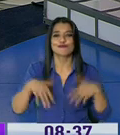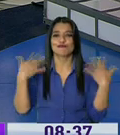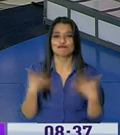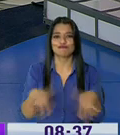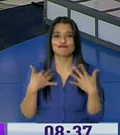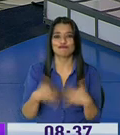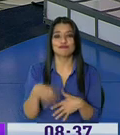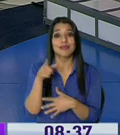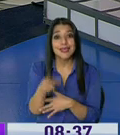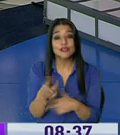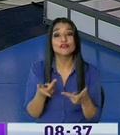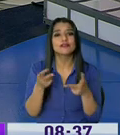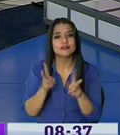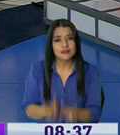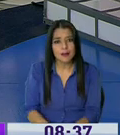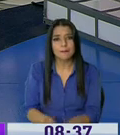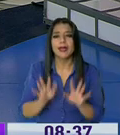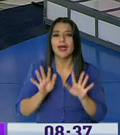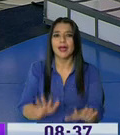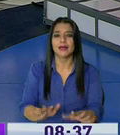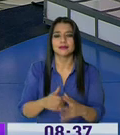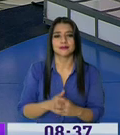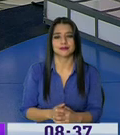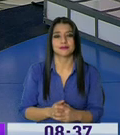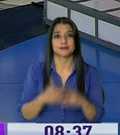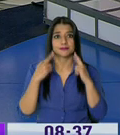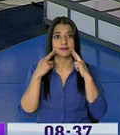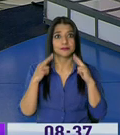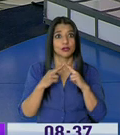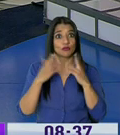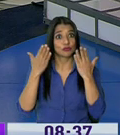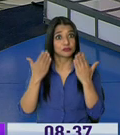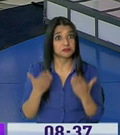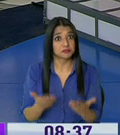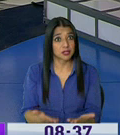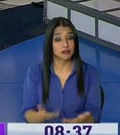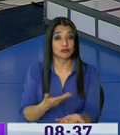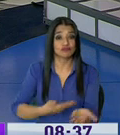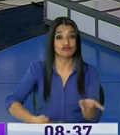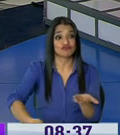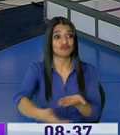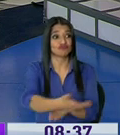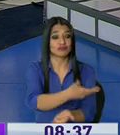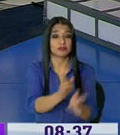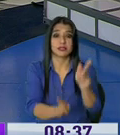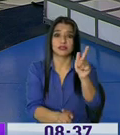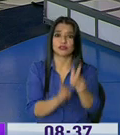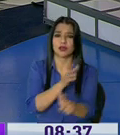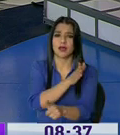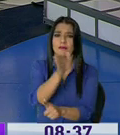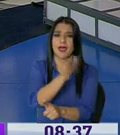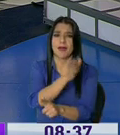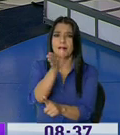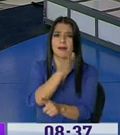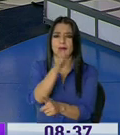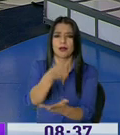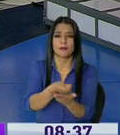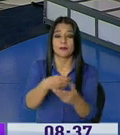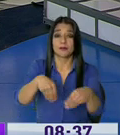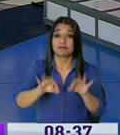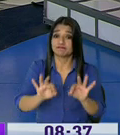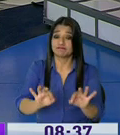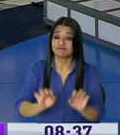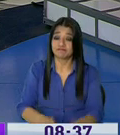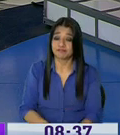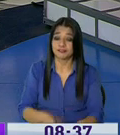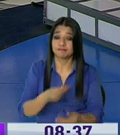eso es lo que ellos también hacen, este reconocimiento también, una retribución también a la gente por lo que ellos son ahora, ¿no? Claro,